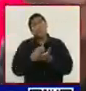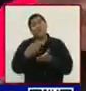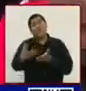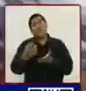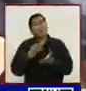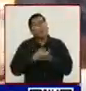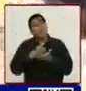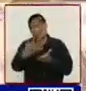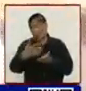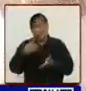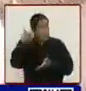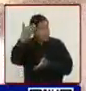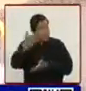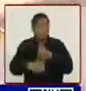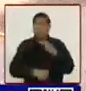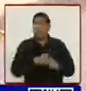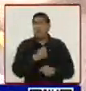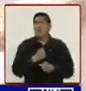año siguiente.